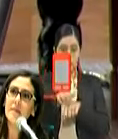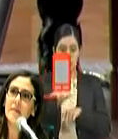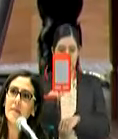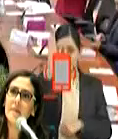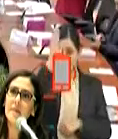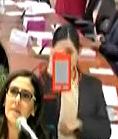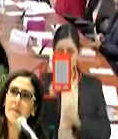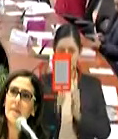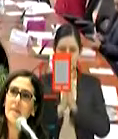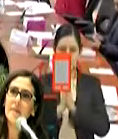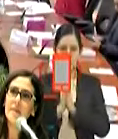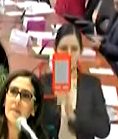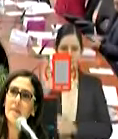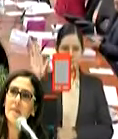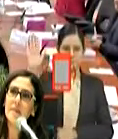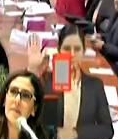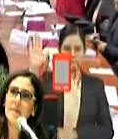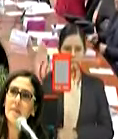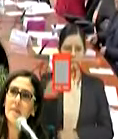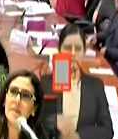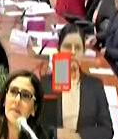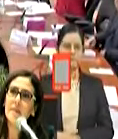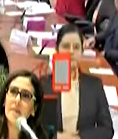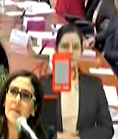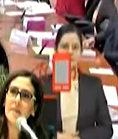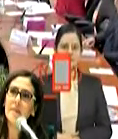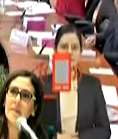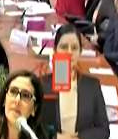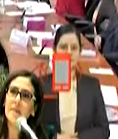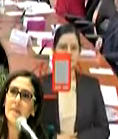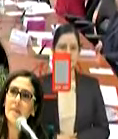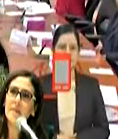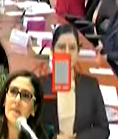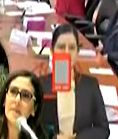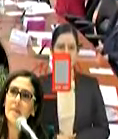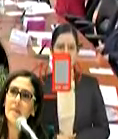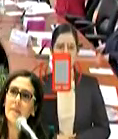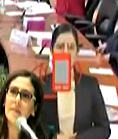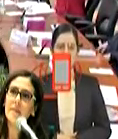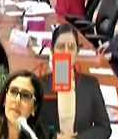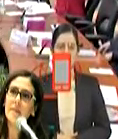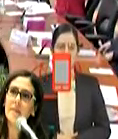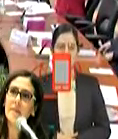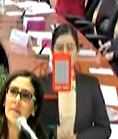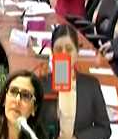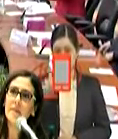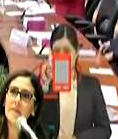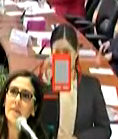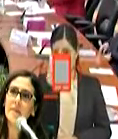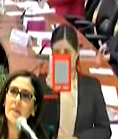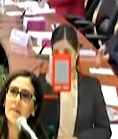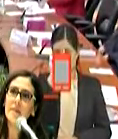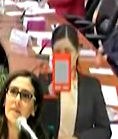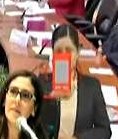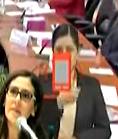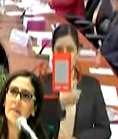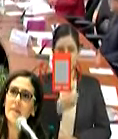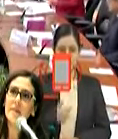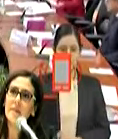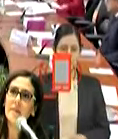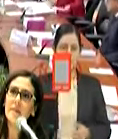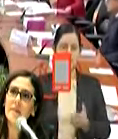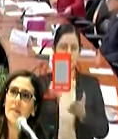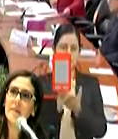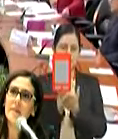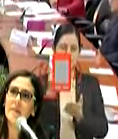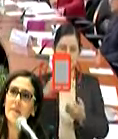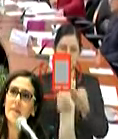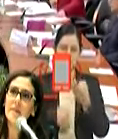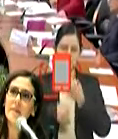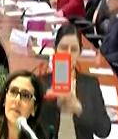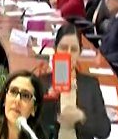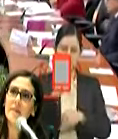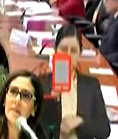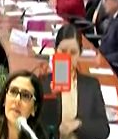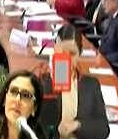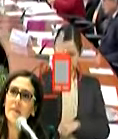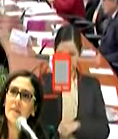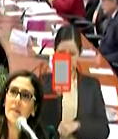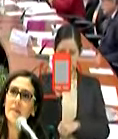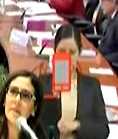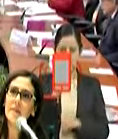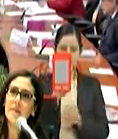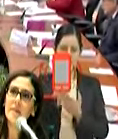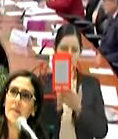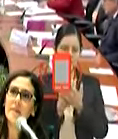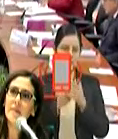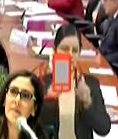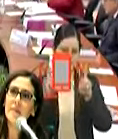seguiré impulsando las cosas para que podamos trabajar de manera colegiada y podamos en ese sentido también